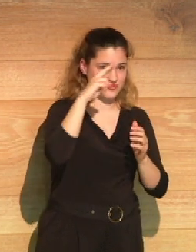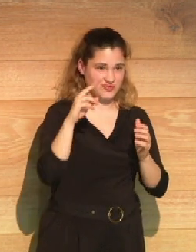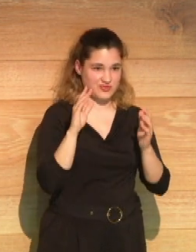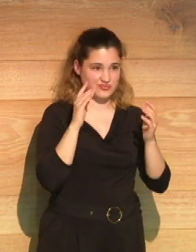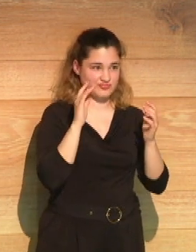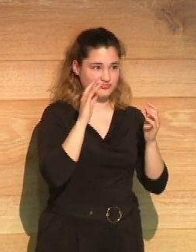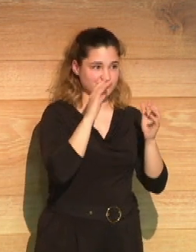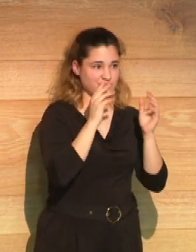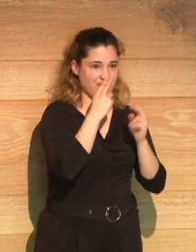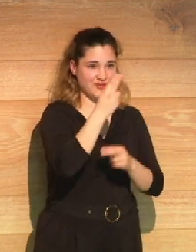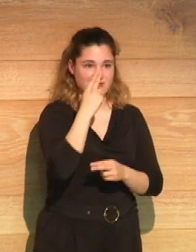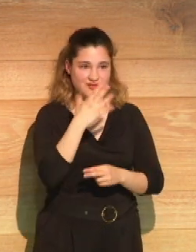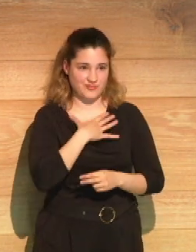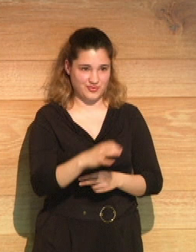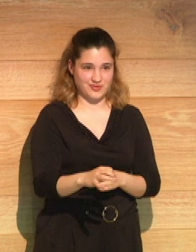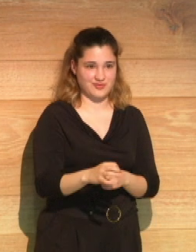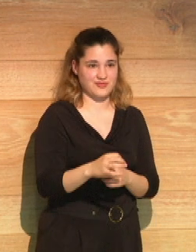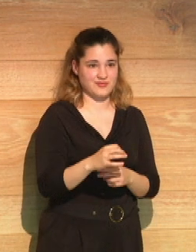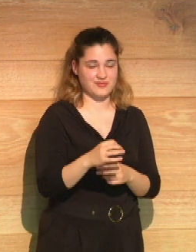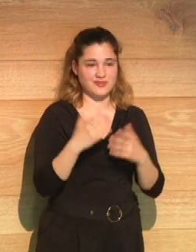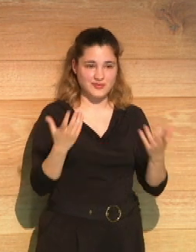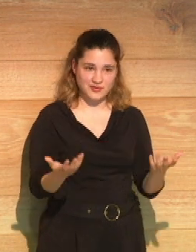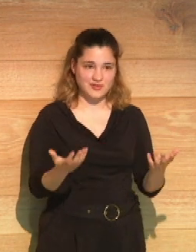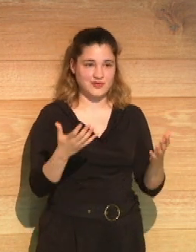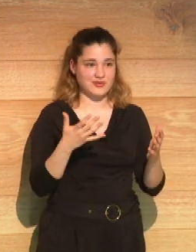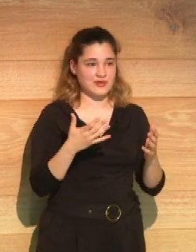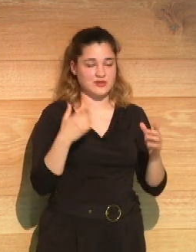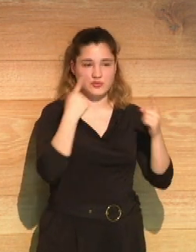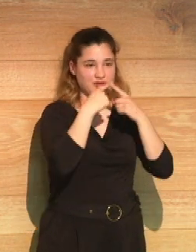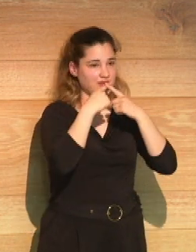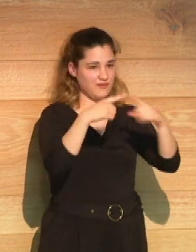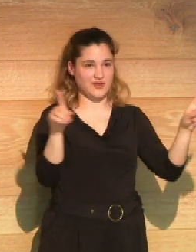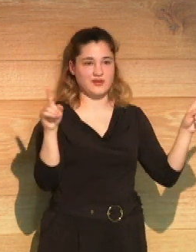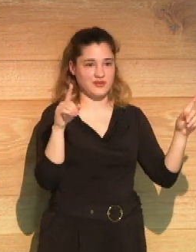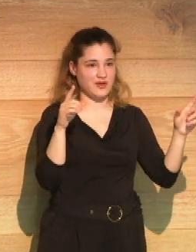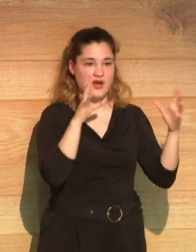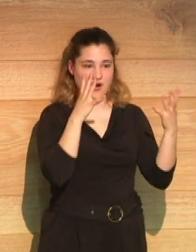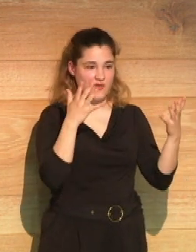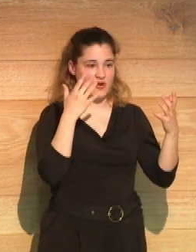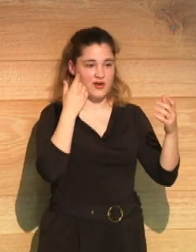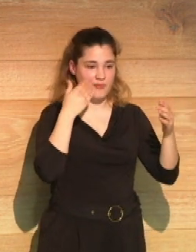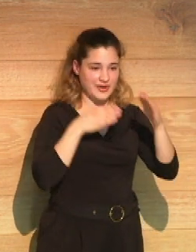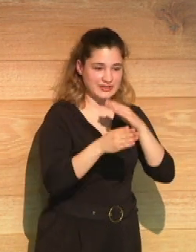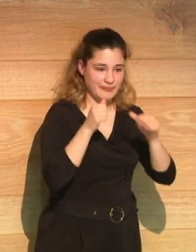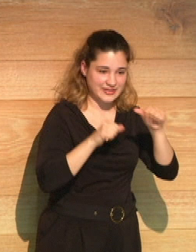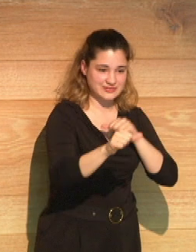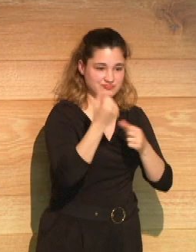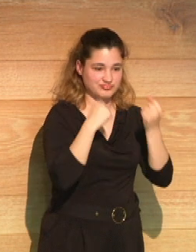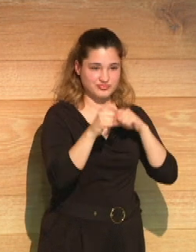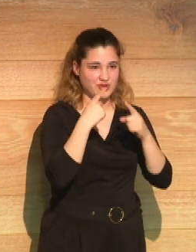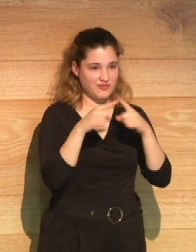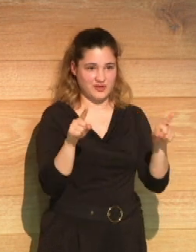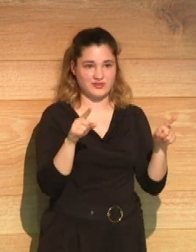contenidos. Esto, por supuesto, genera un espectro completamente diferente de acción porque tenemos ya dos audiencias, la audiencia